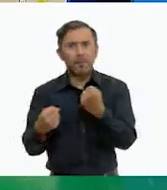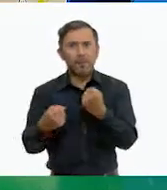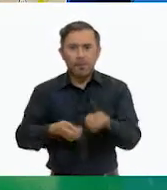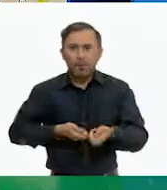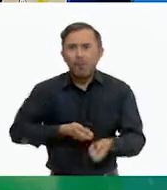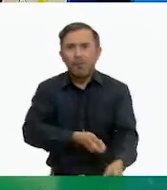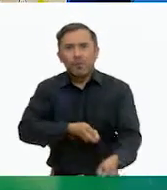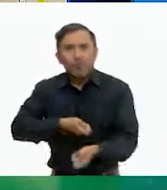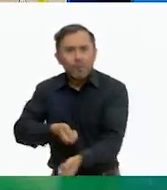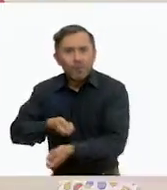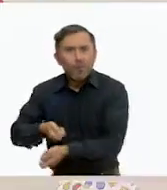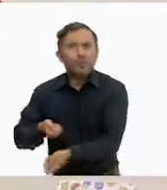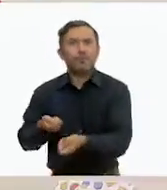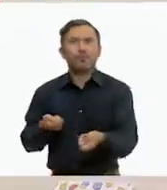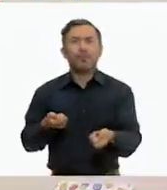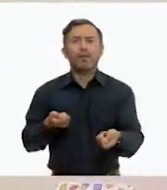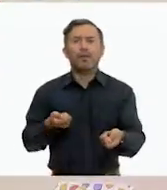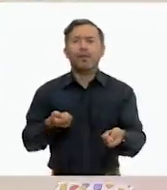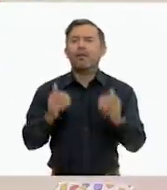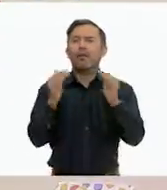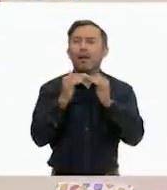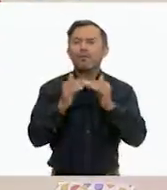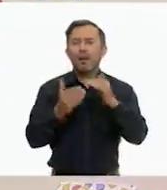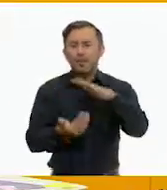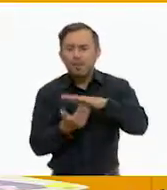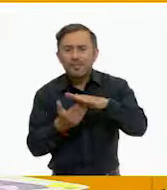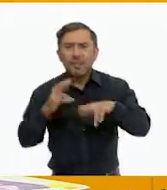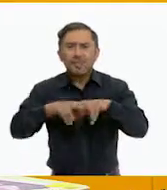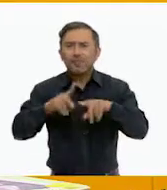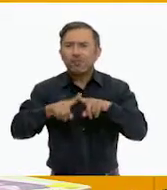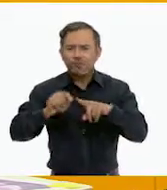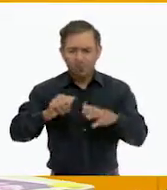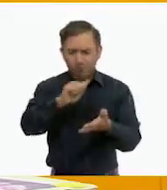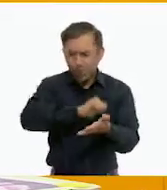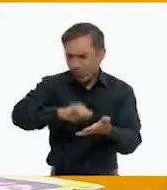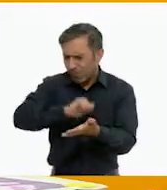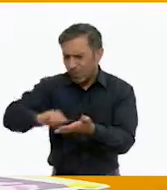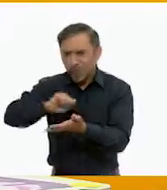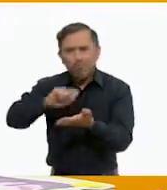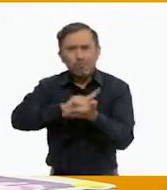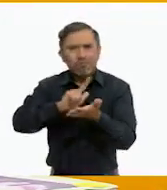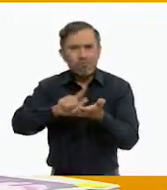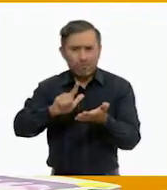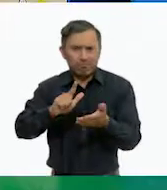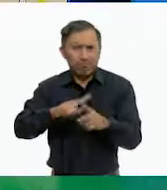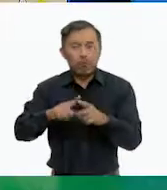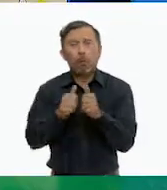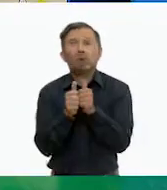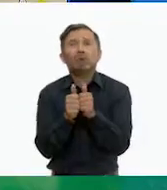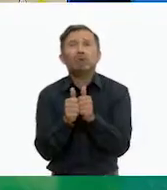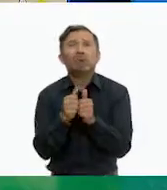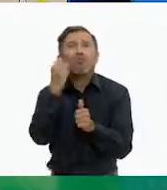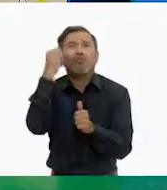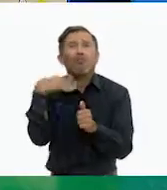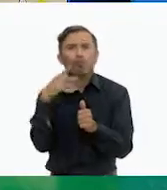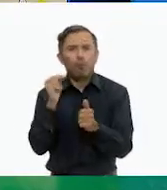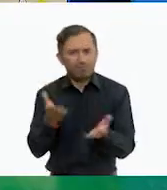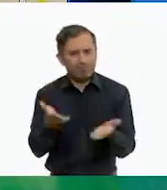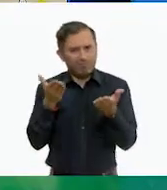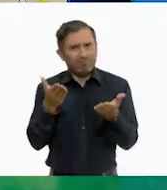trapear, limpiar los muebles en casa y de muchas otras formas. Así es, maestra Alma